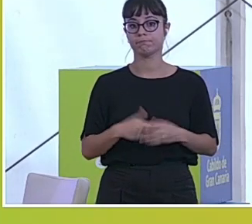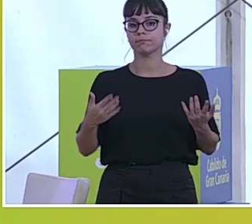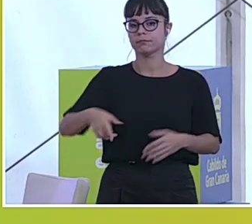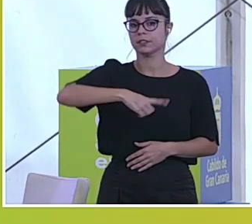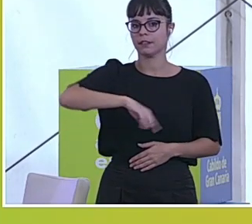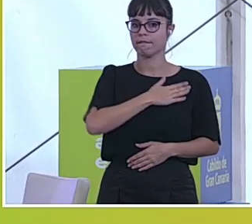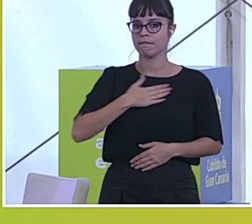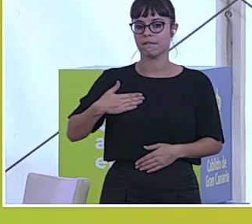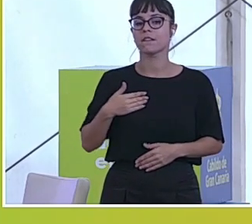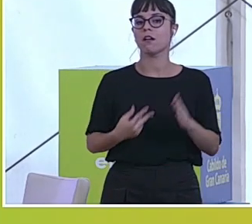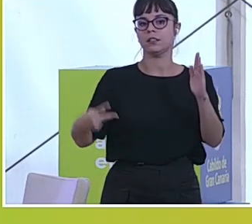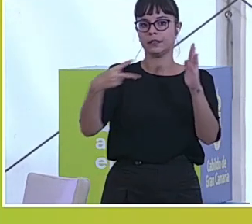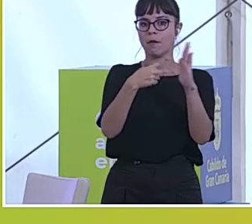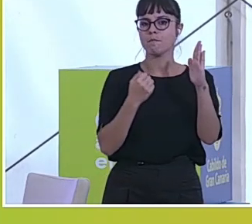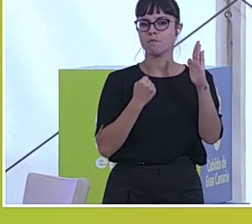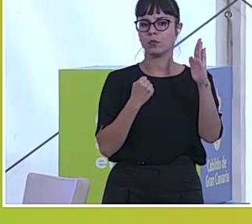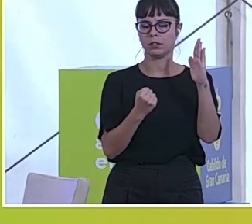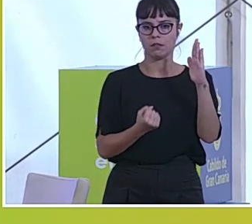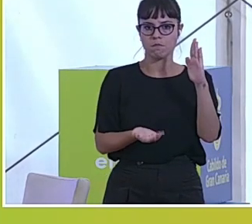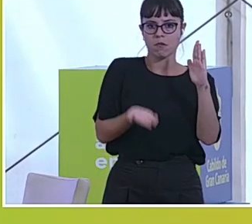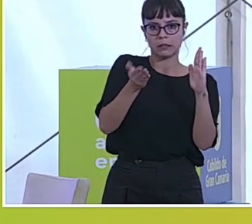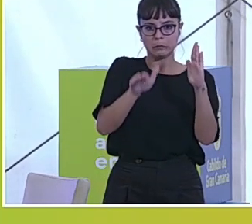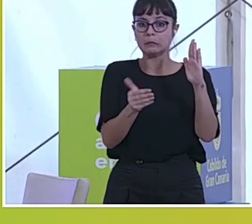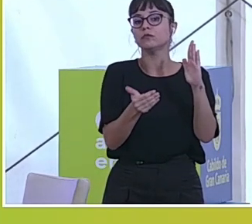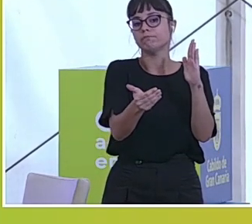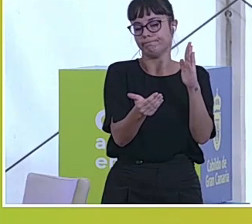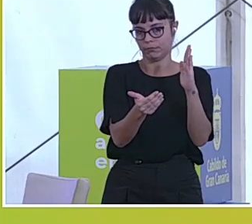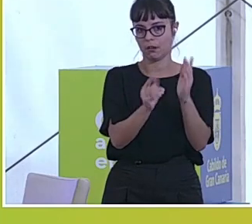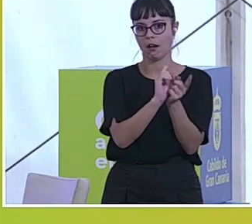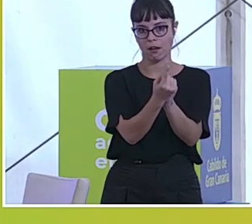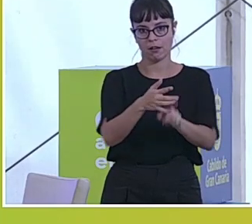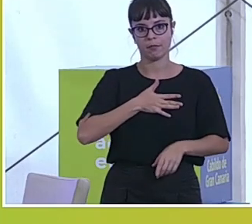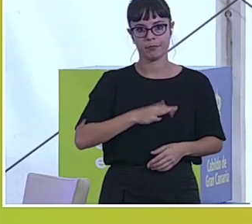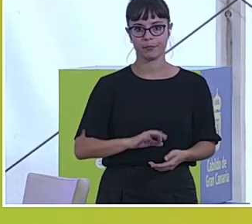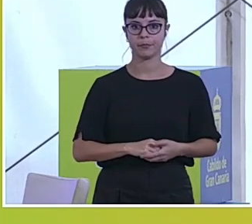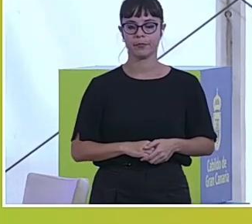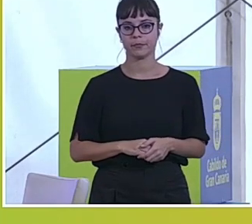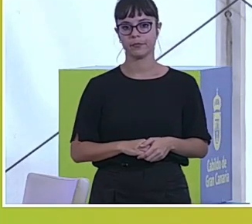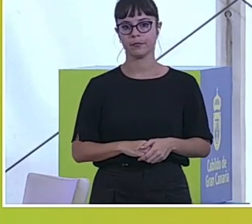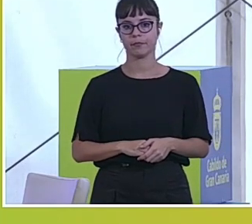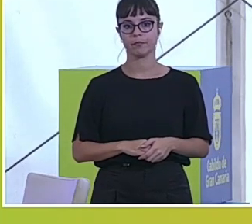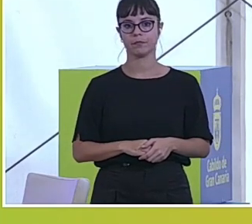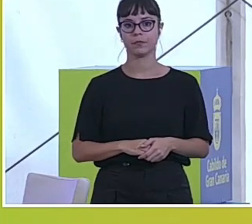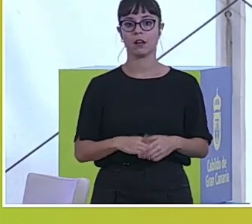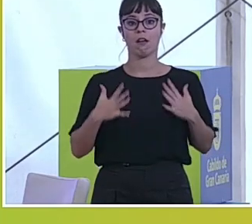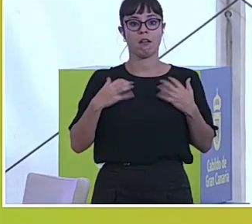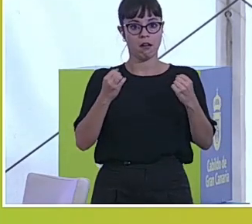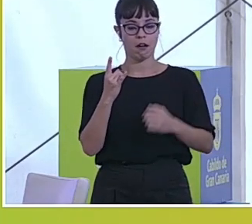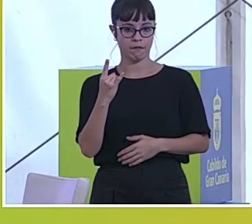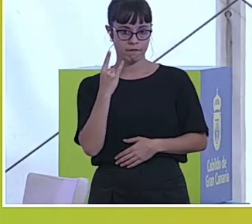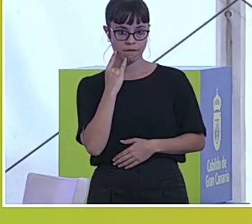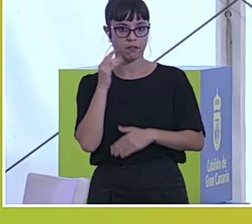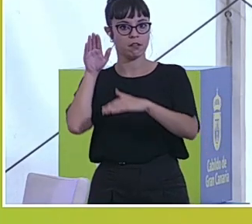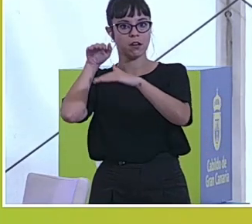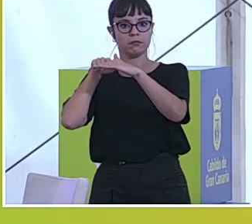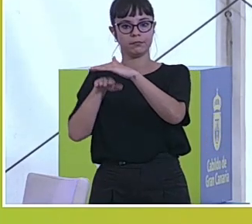momento determinado, ¿vale? O sea, permite ese tipo de juego, ¿vale? El almacenamiento energético vendría a ser el otro eslabón,